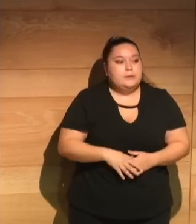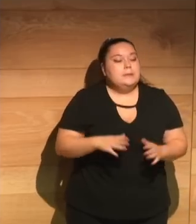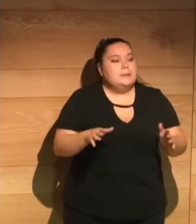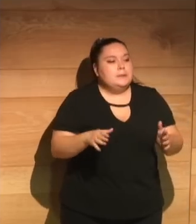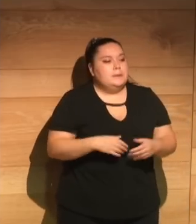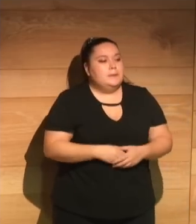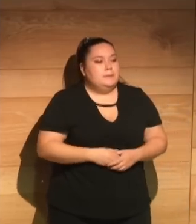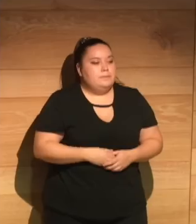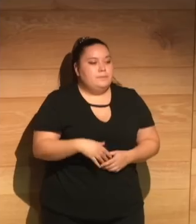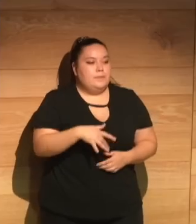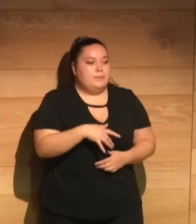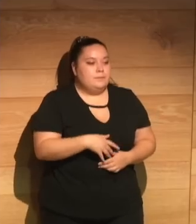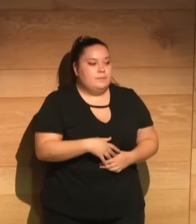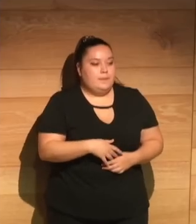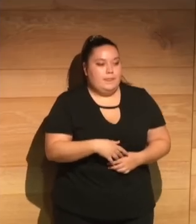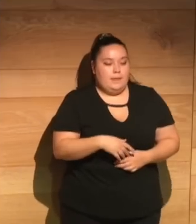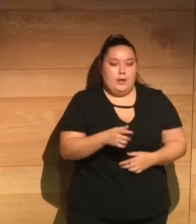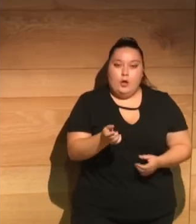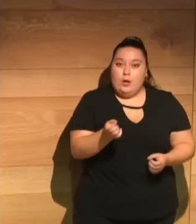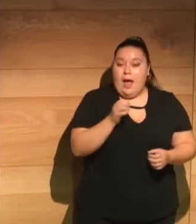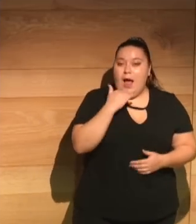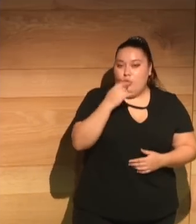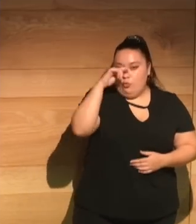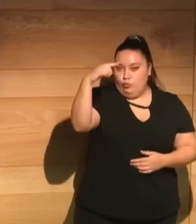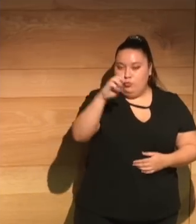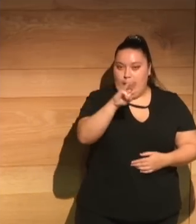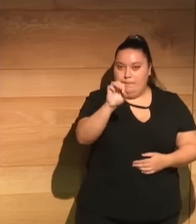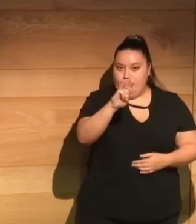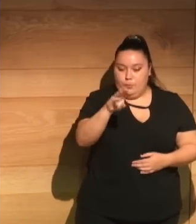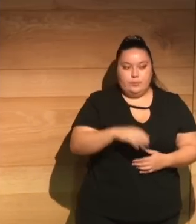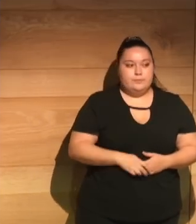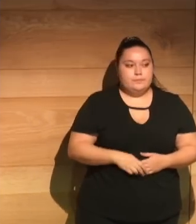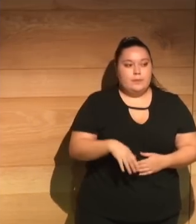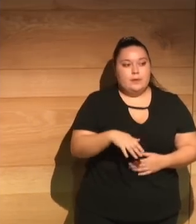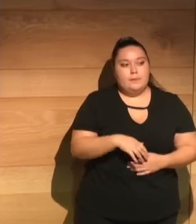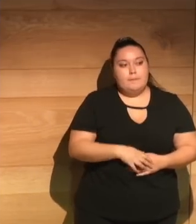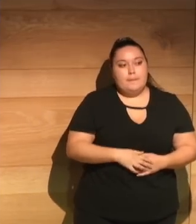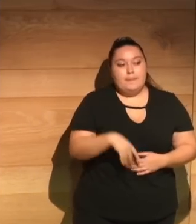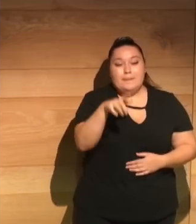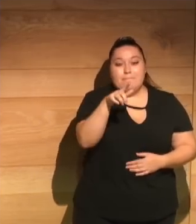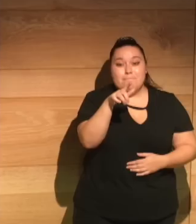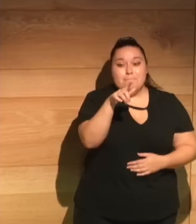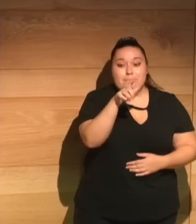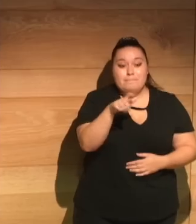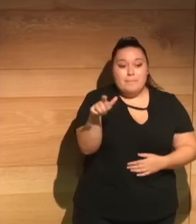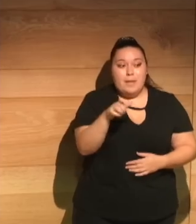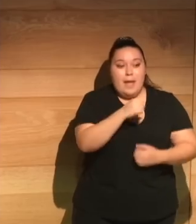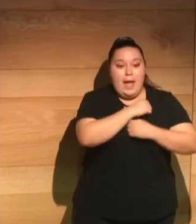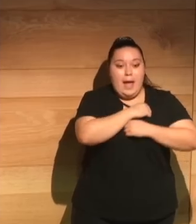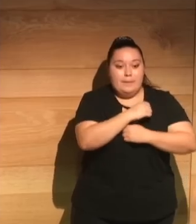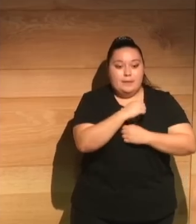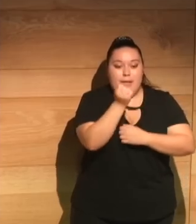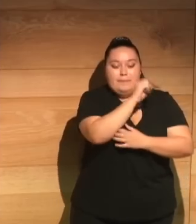de... Yo pongo referencias pop, de cultura pop. Adelante, ¿vale? Juan. Los, ¿y lo bordas? Sí. Los amantes de